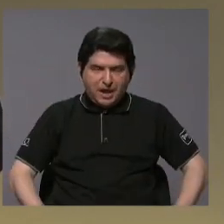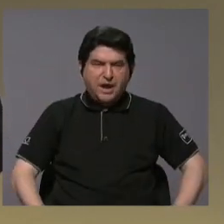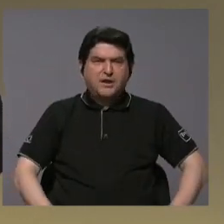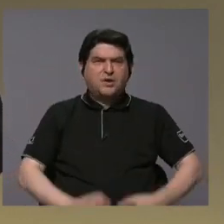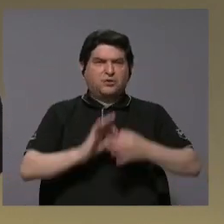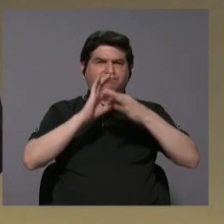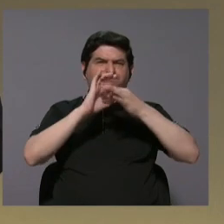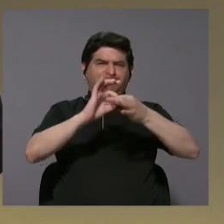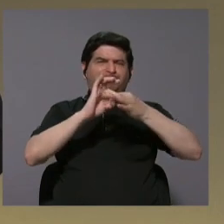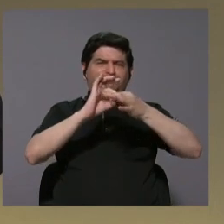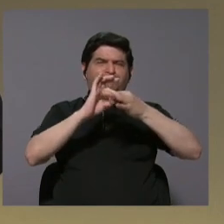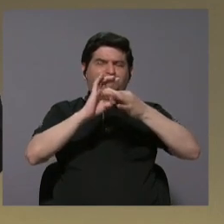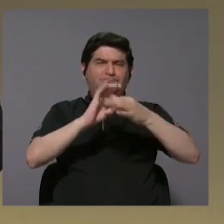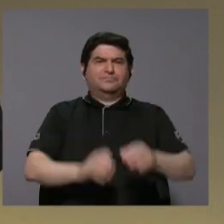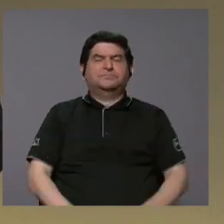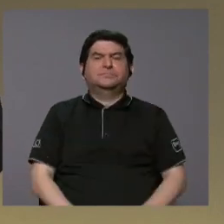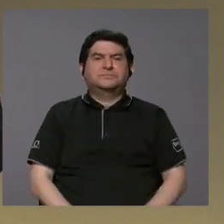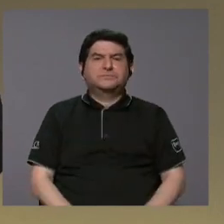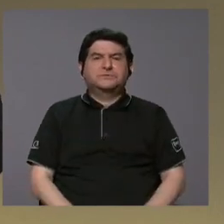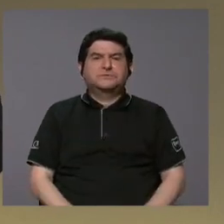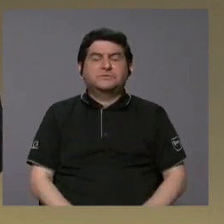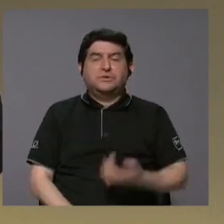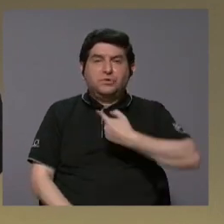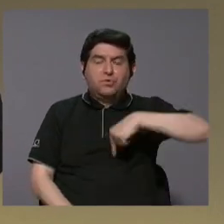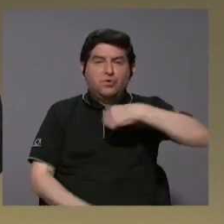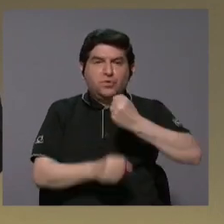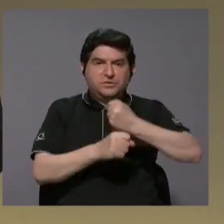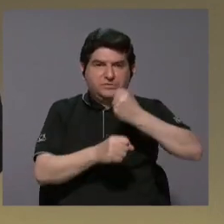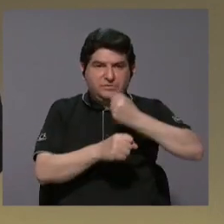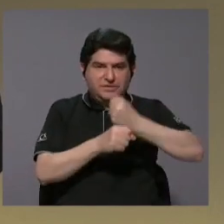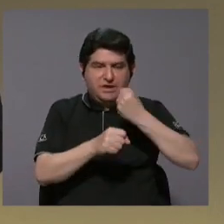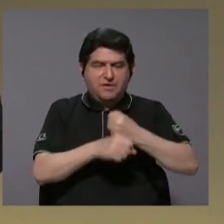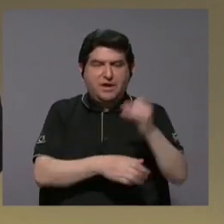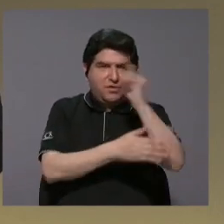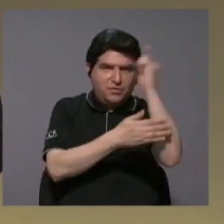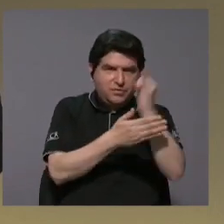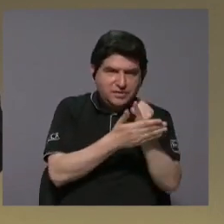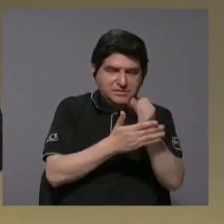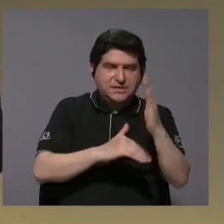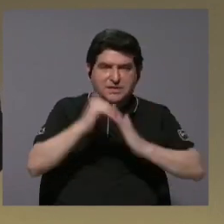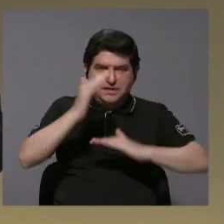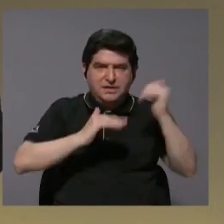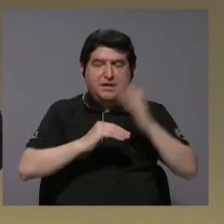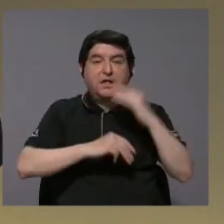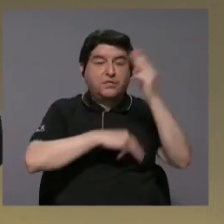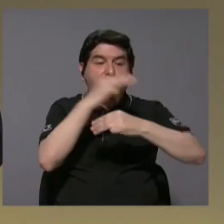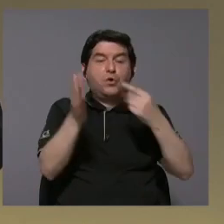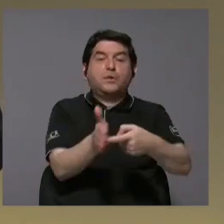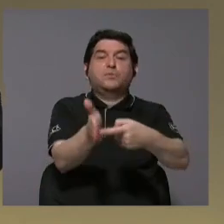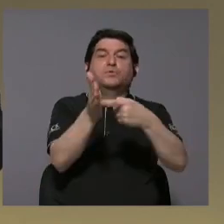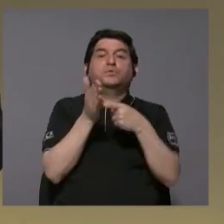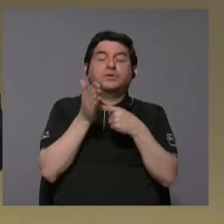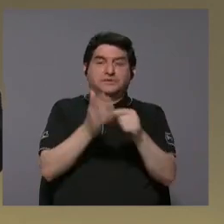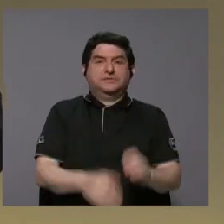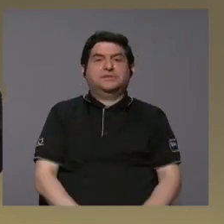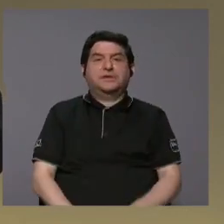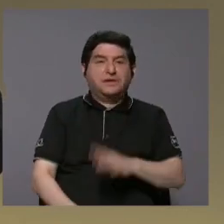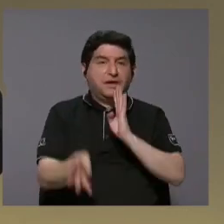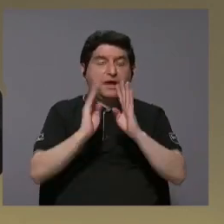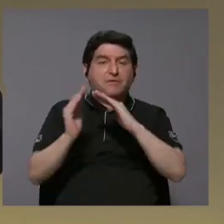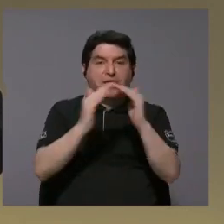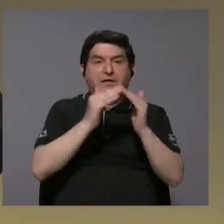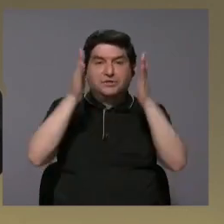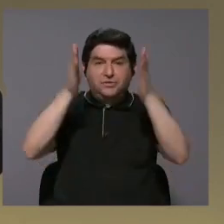fuertemente relacionados con las obras que nosotros diseñamos y construimos, que es en parte lo que el mundo exige de nosotros, hablando de ciudadanos del